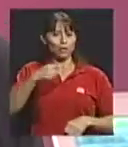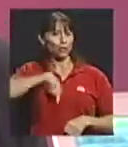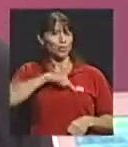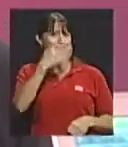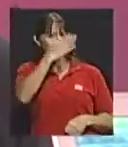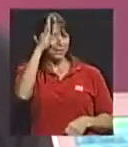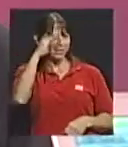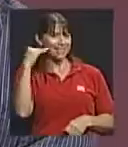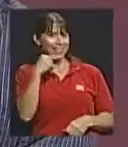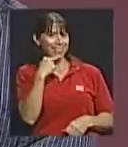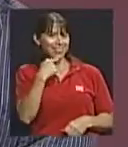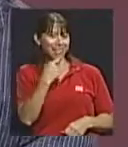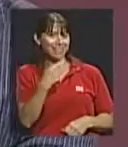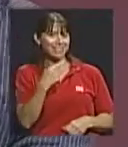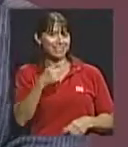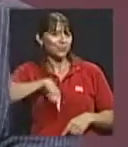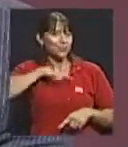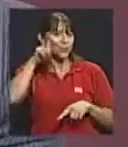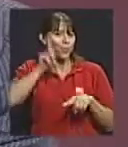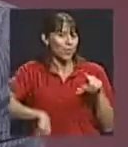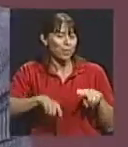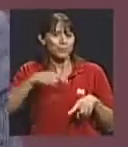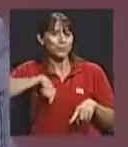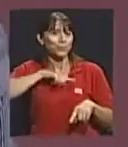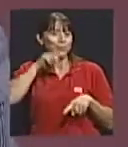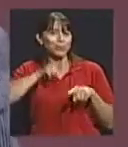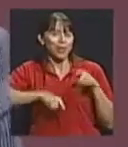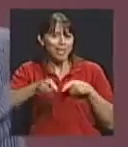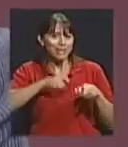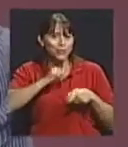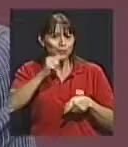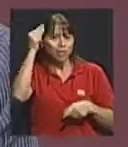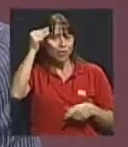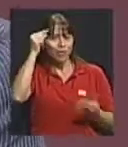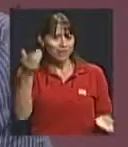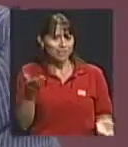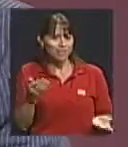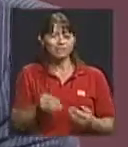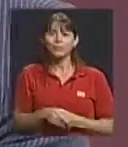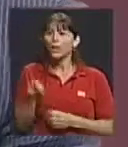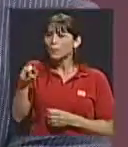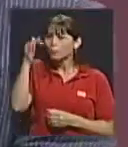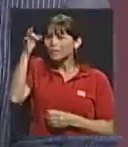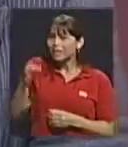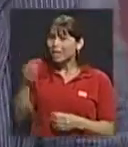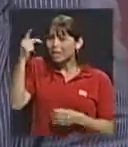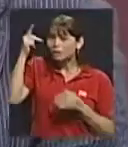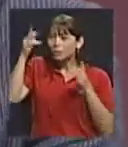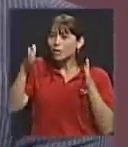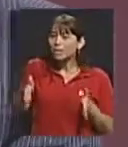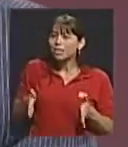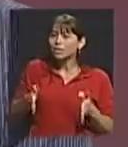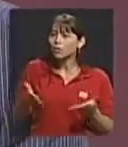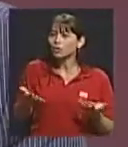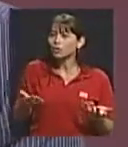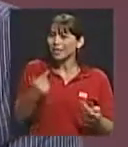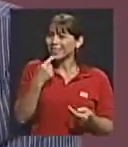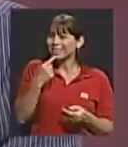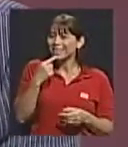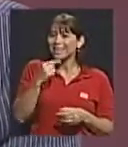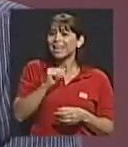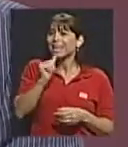podemos nosotros somos ingobernables pero usted cree que sea que los afirmen que es